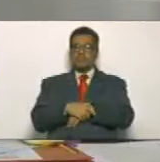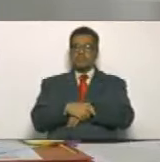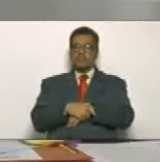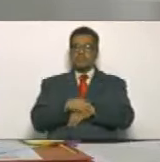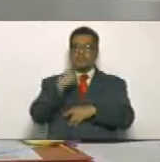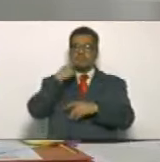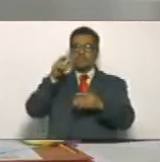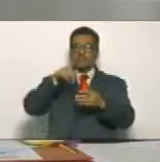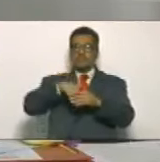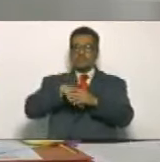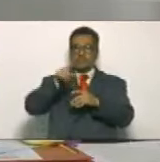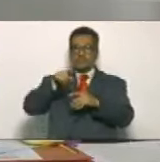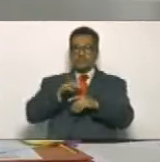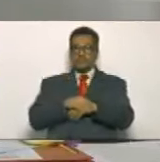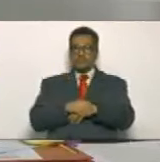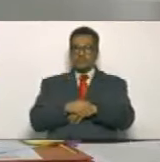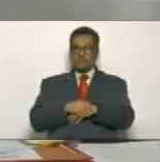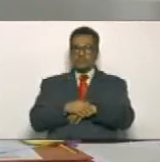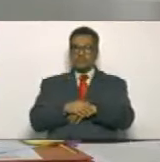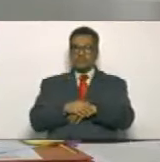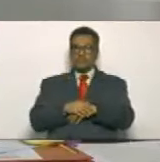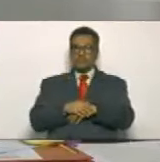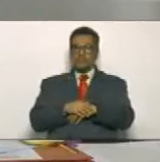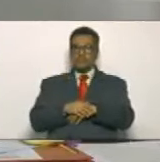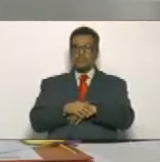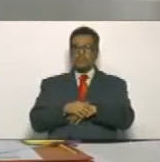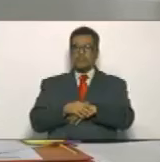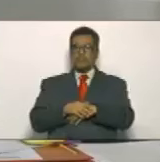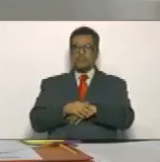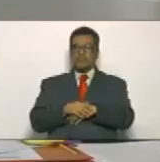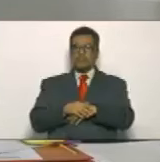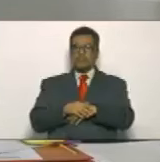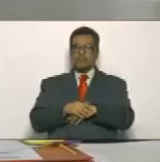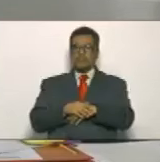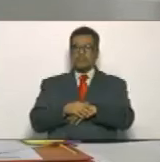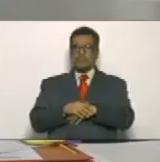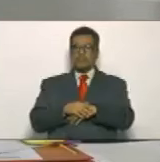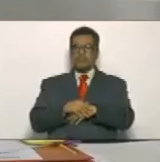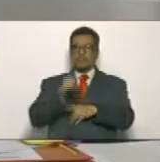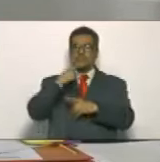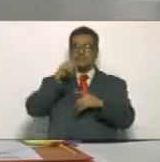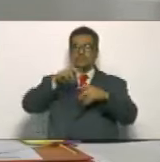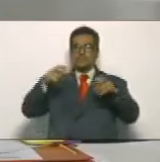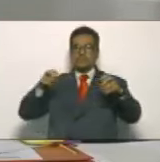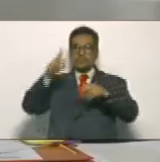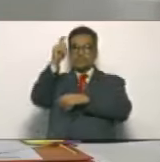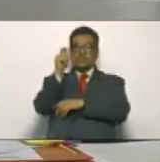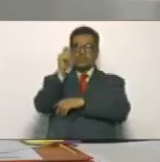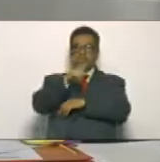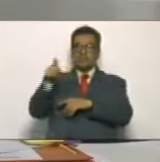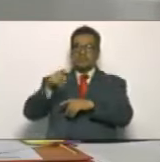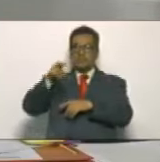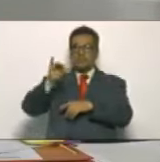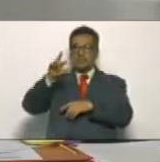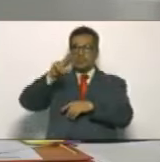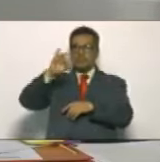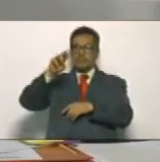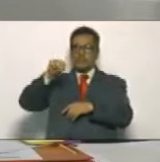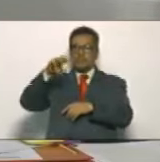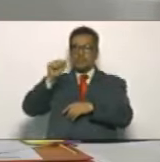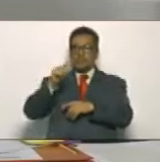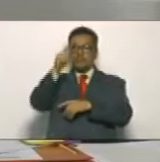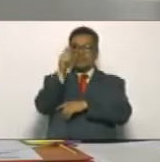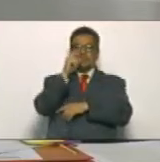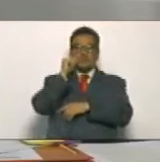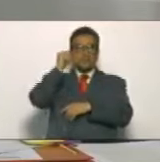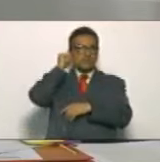Bueno, vamos a someter a votación el epígrafe propuesto por la diputada Yurami Quintero. Los